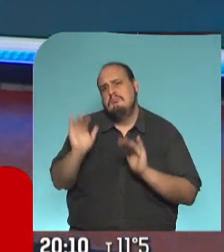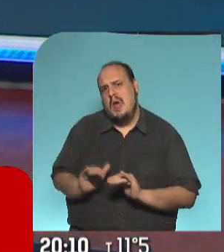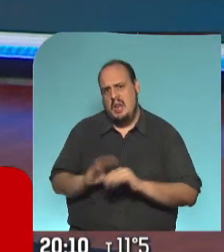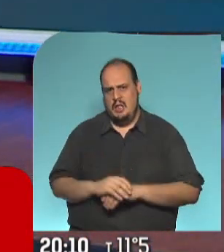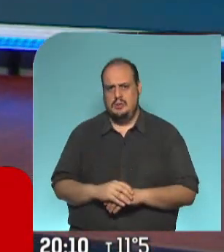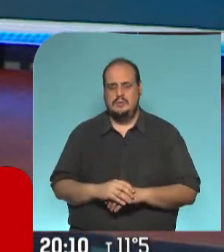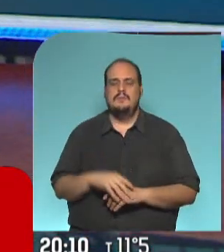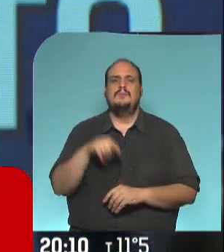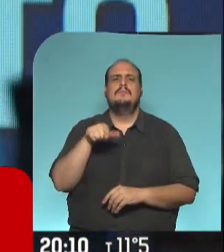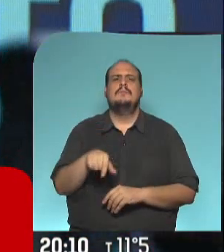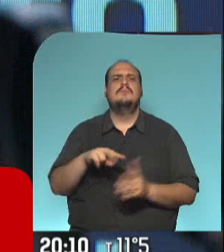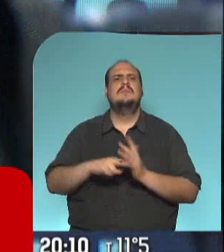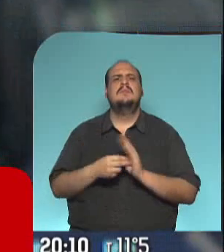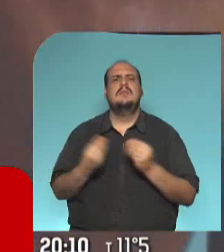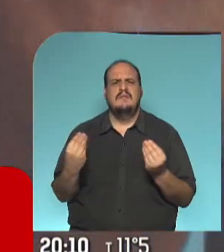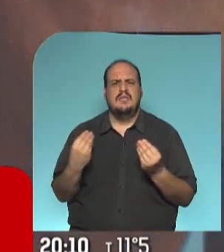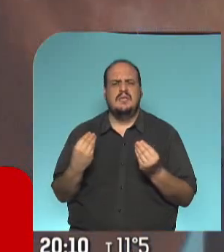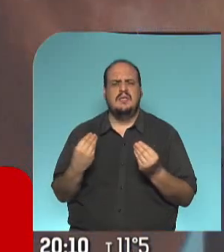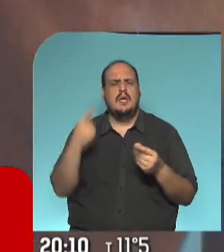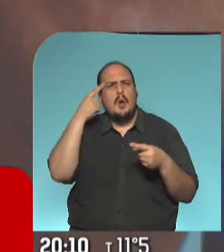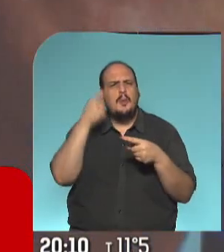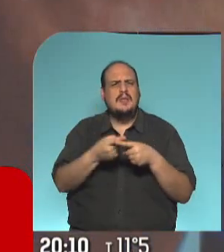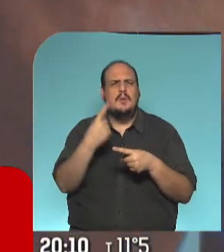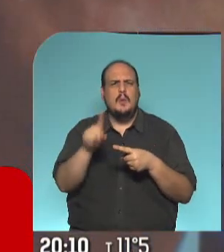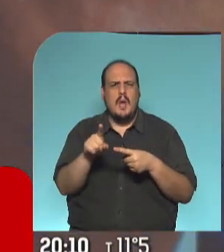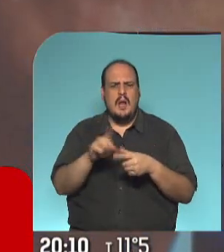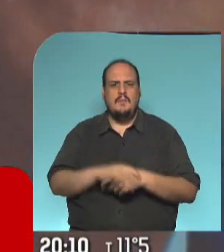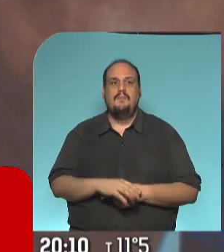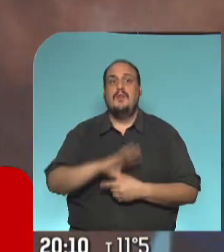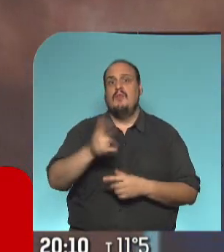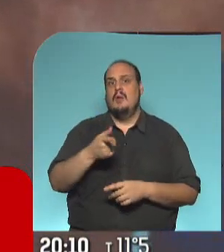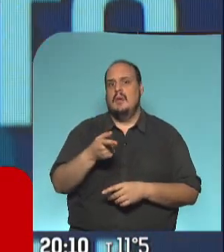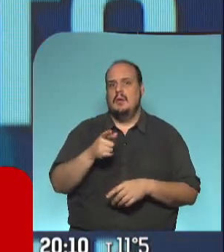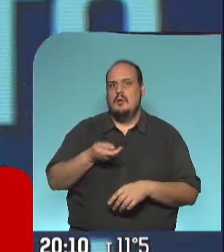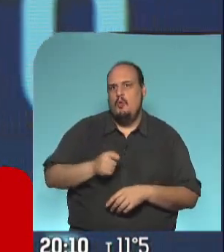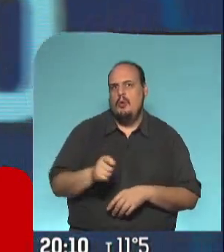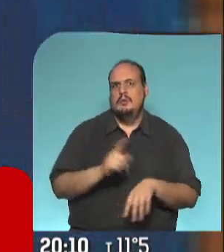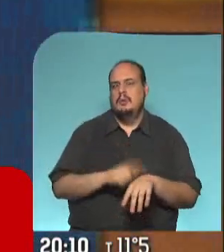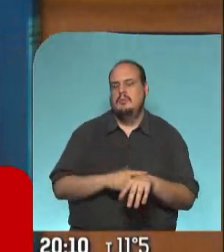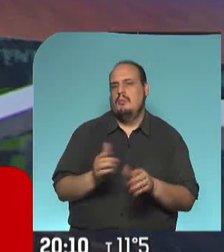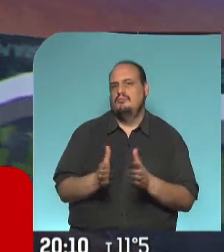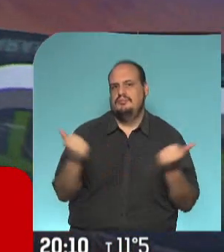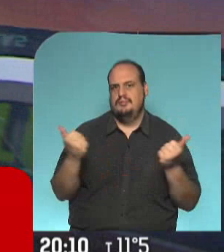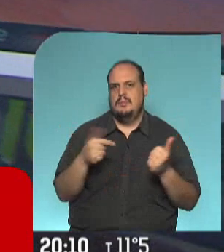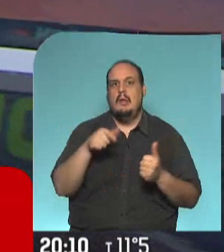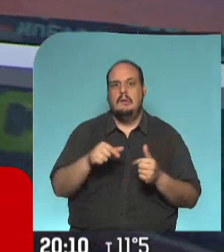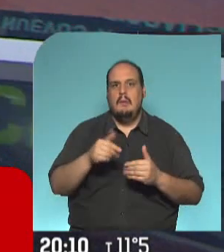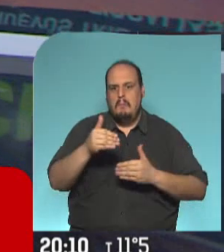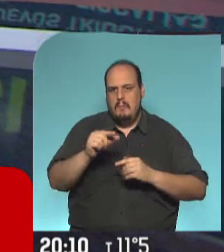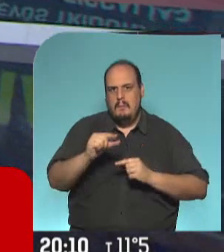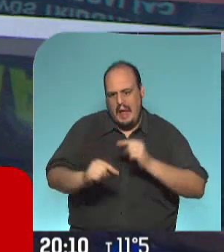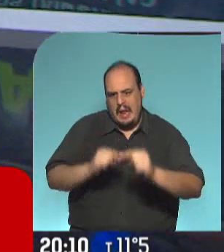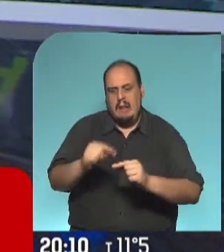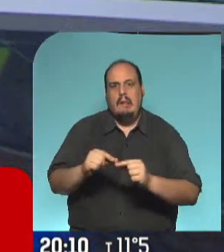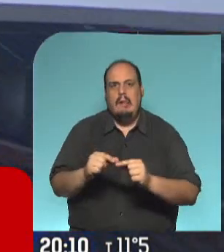qué se espera con esto? ¿A qué se apunta con esto? Por supuesto, a simplificar los tiempos, a eliminar etapas engorrosas del proceso